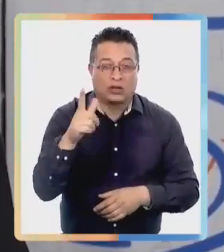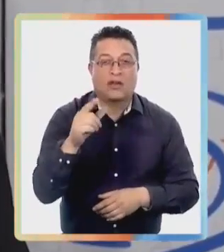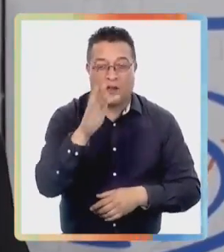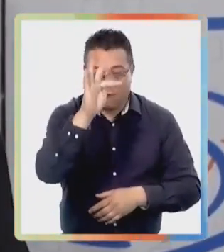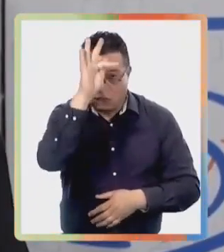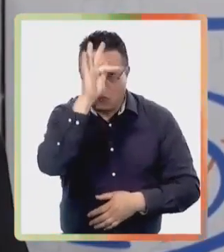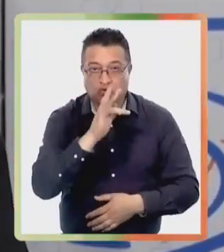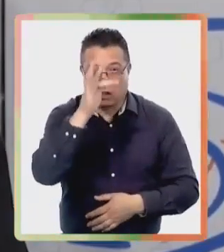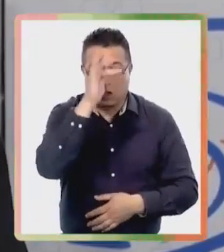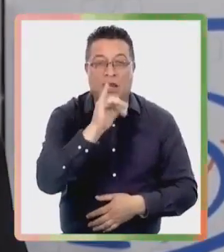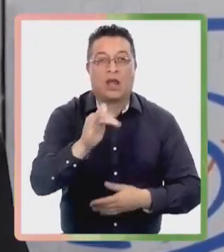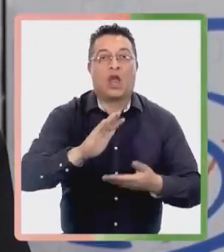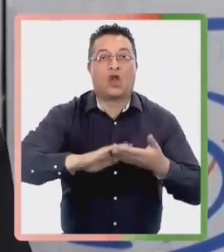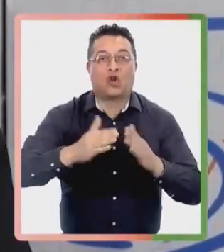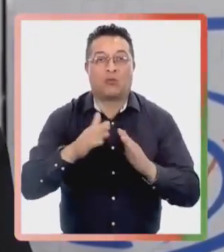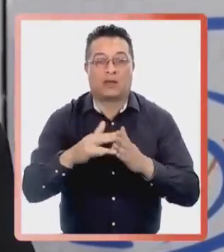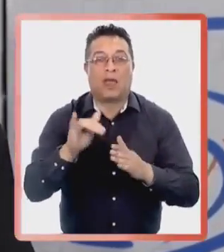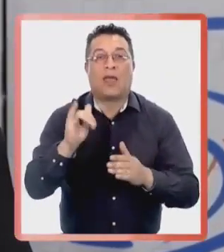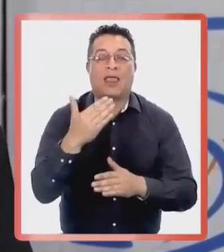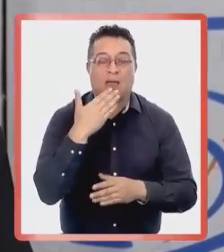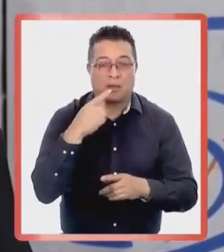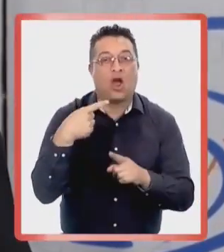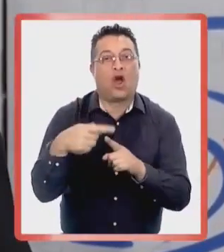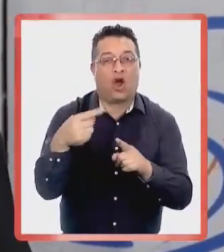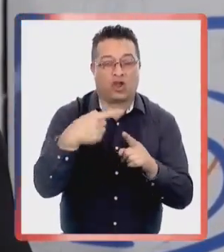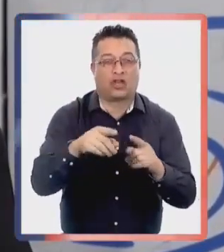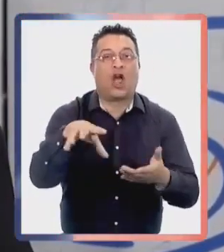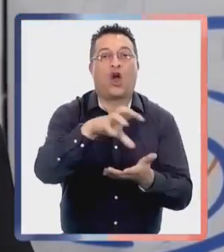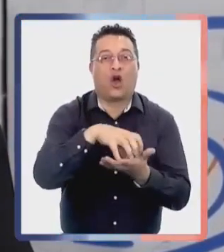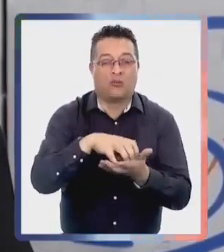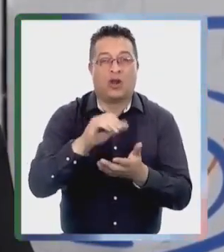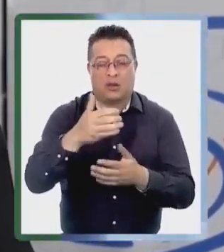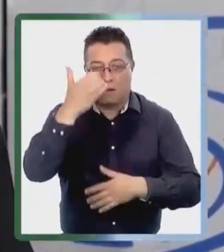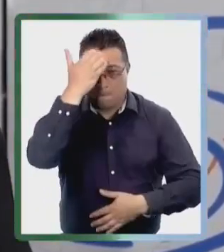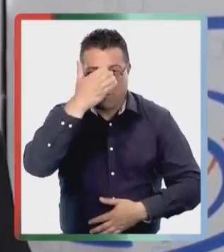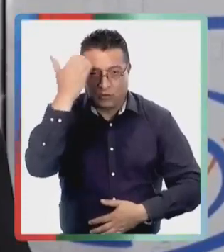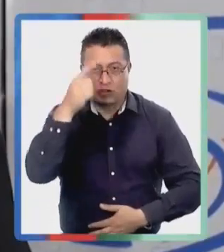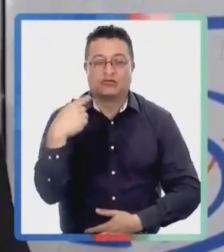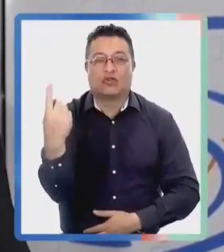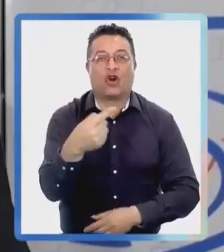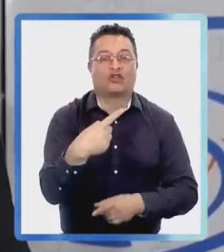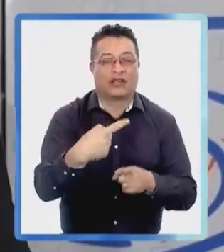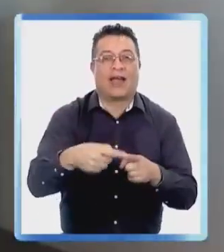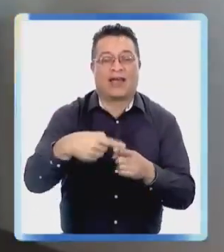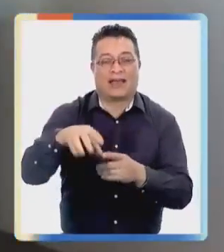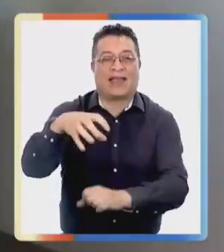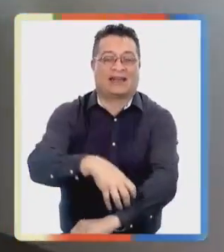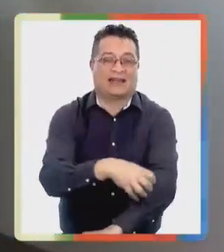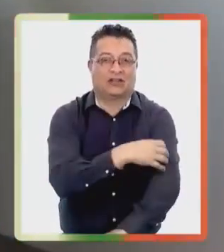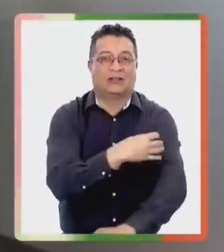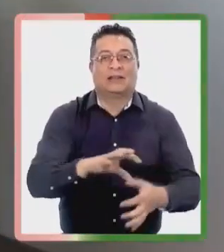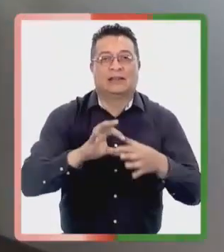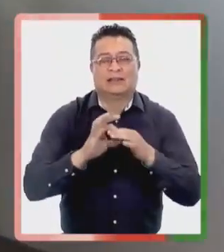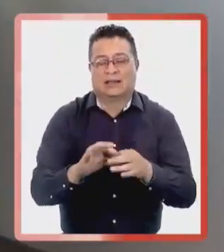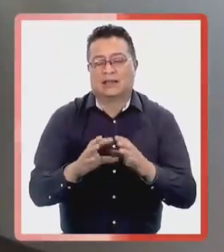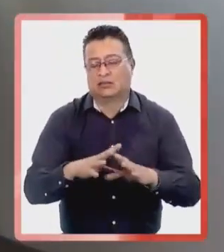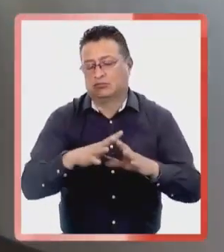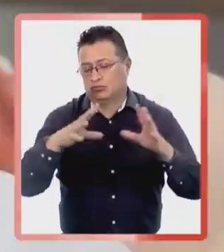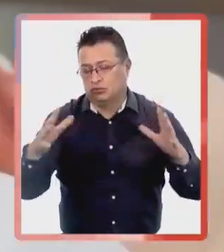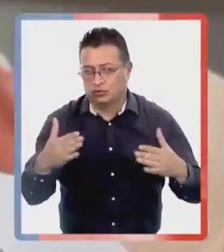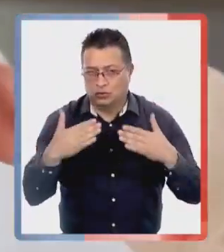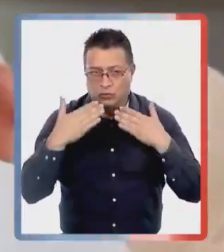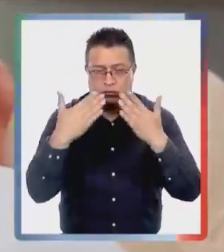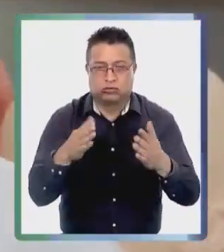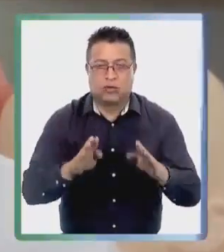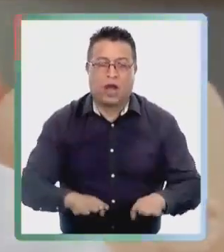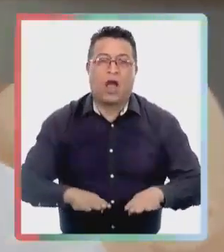decíamos, para los funcionarios, también para la comunidad y también para las otras comunas y los profesionales de toda la región. Agradecer